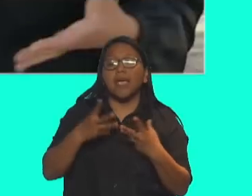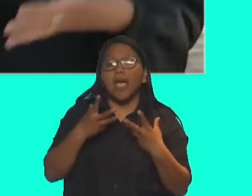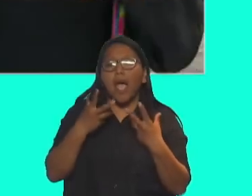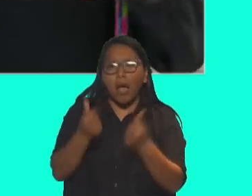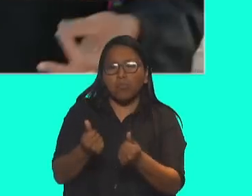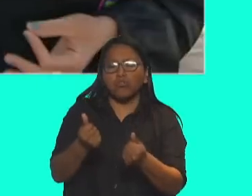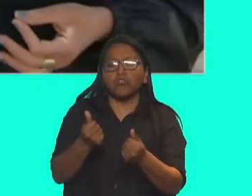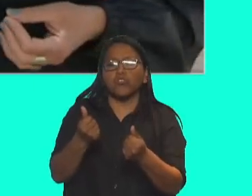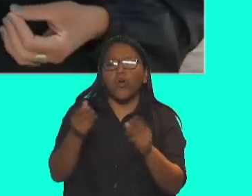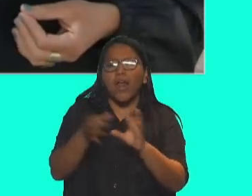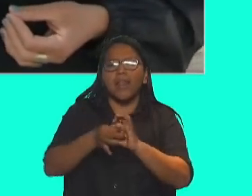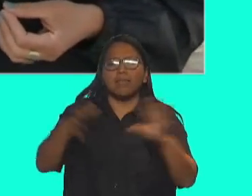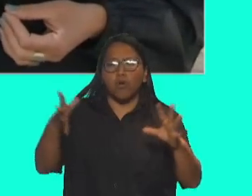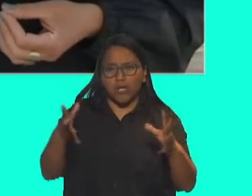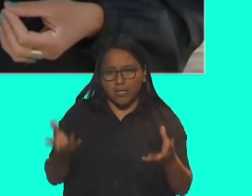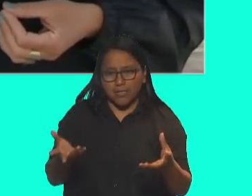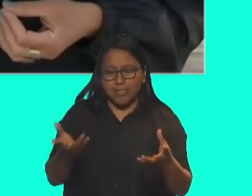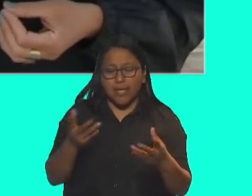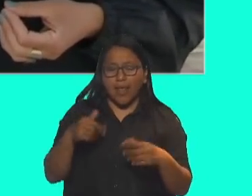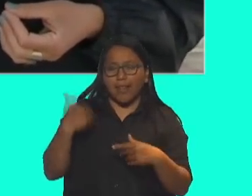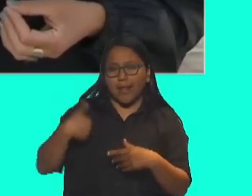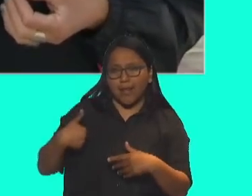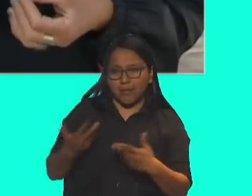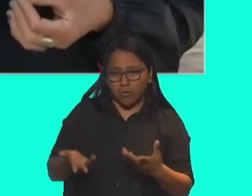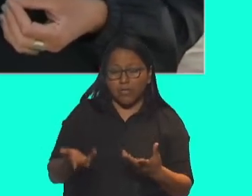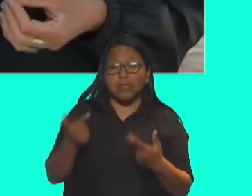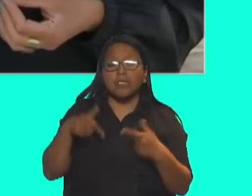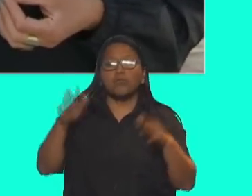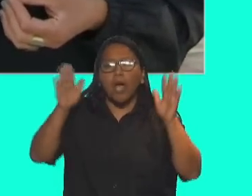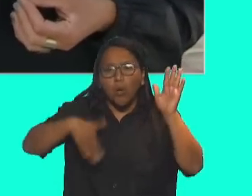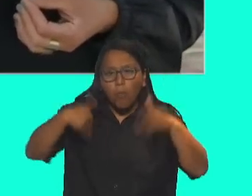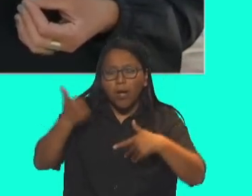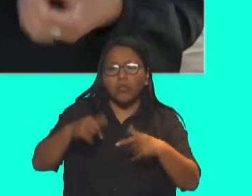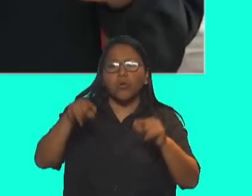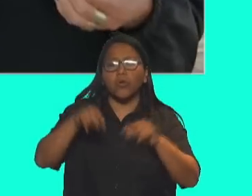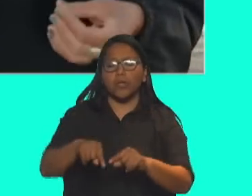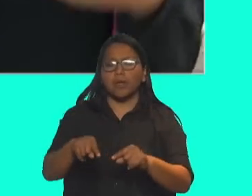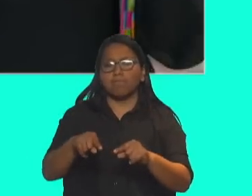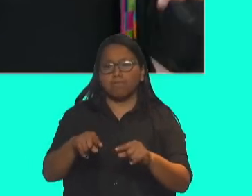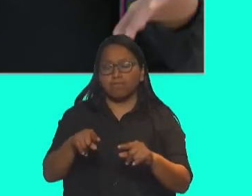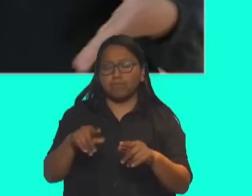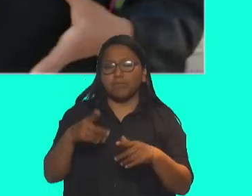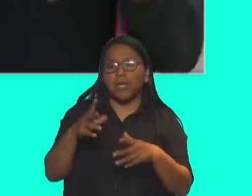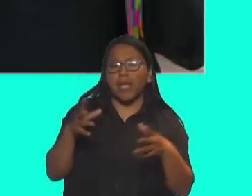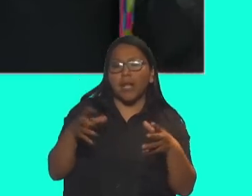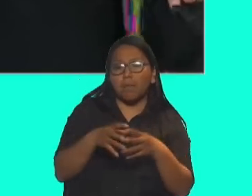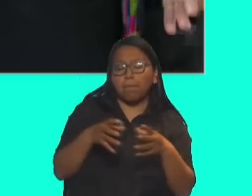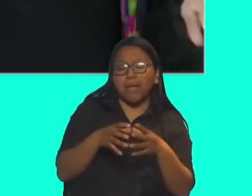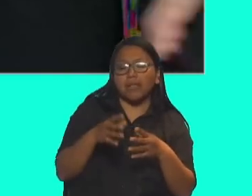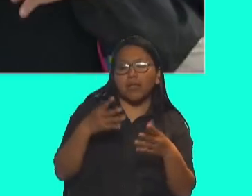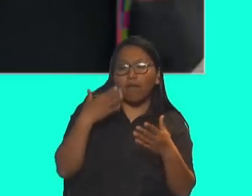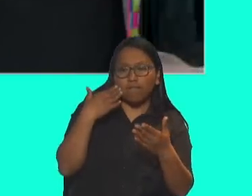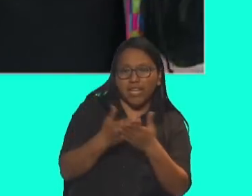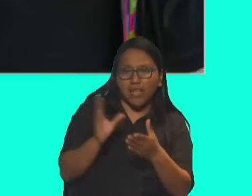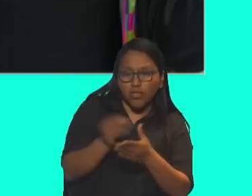institucionalidad democrática de la república argentina es una convocatoria que ha realizado principalmente el partido justicialista al frente de